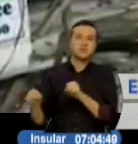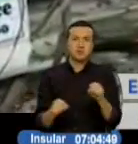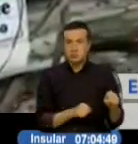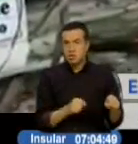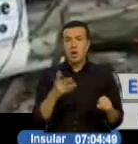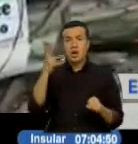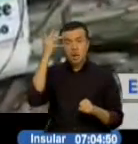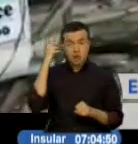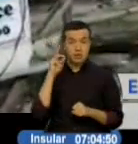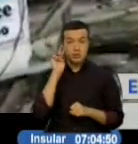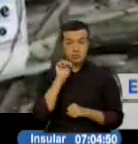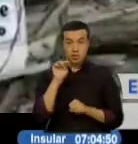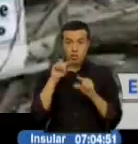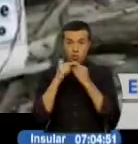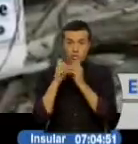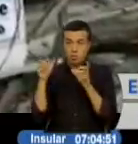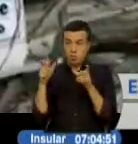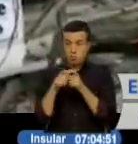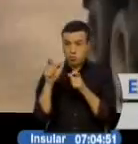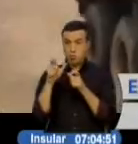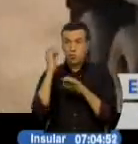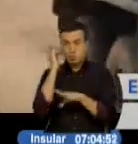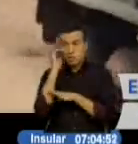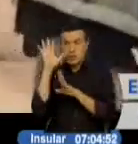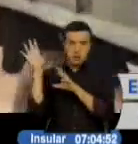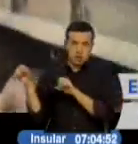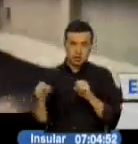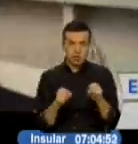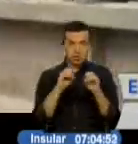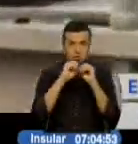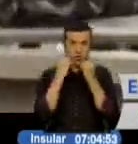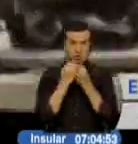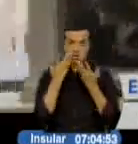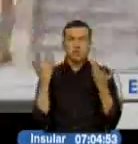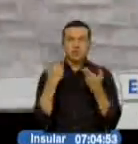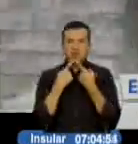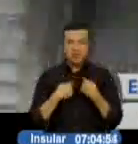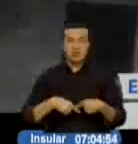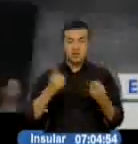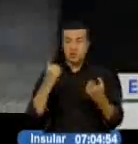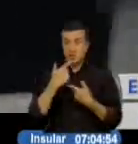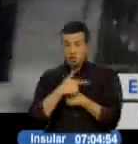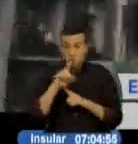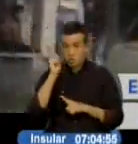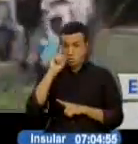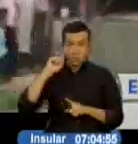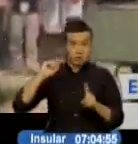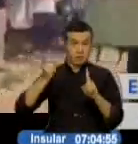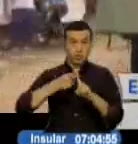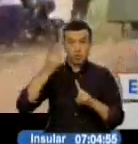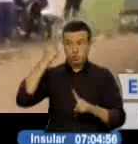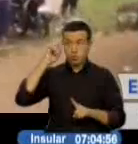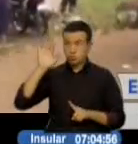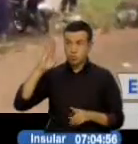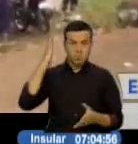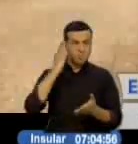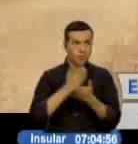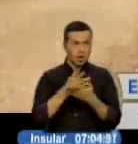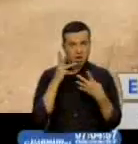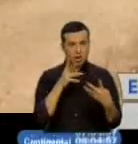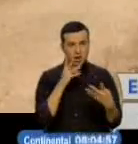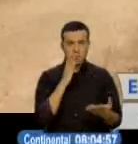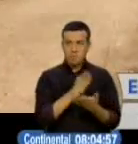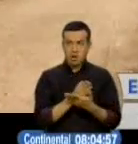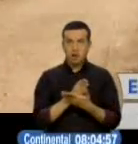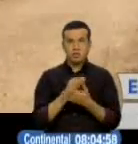raptado el pasado martes junto a un grupo de fieles durante una misa. La organización rebelde aseguró que no serán liberados hasta que el gobierno interrumpa la operación militar